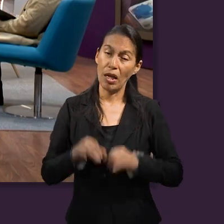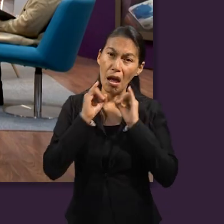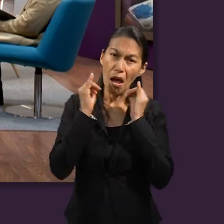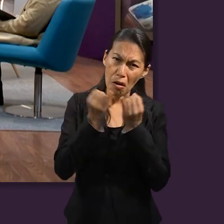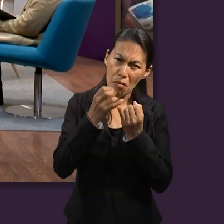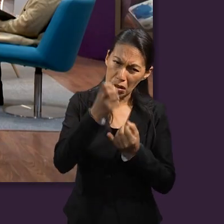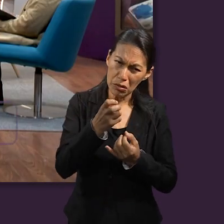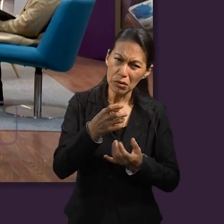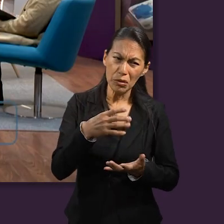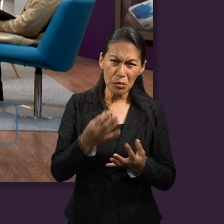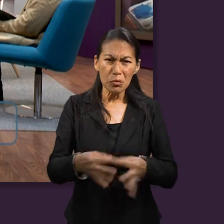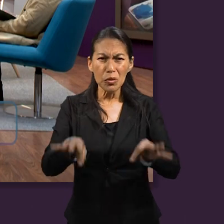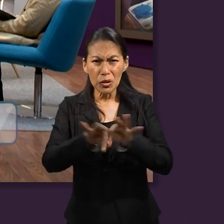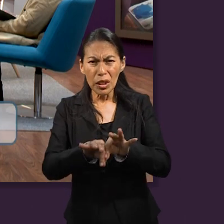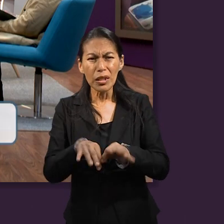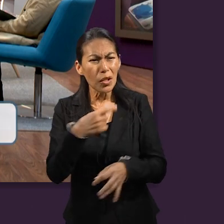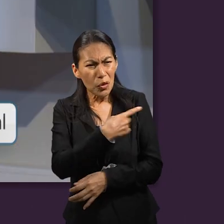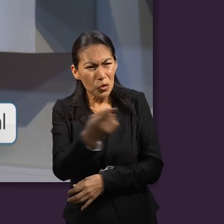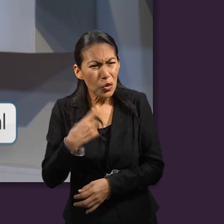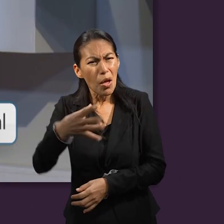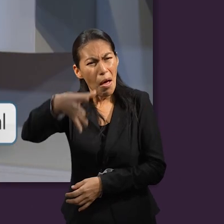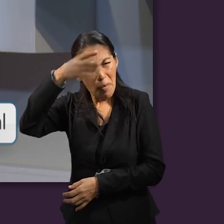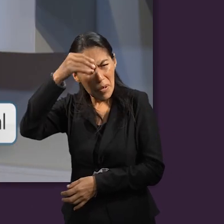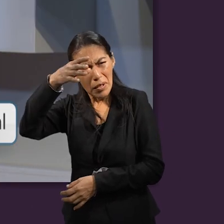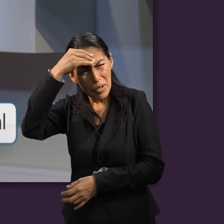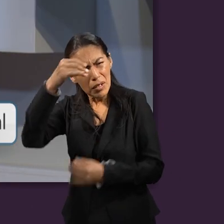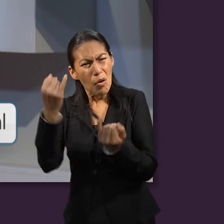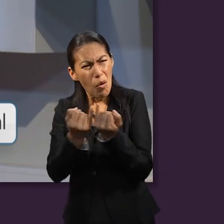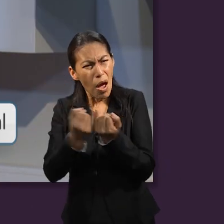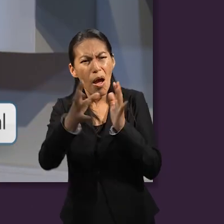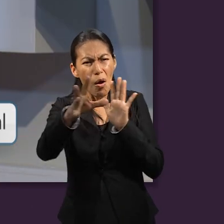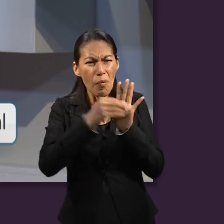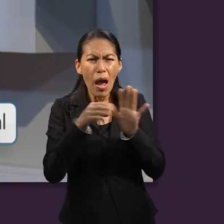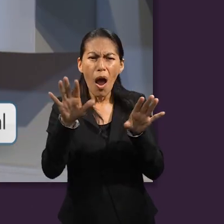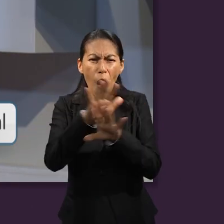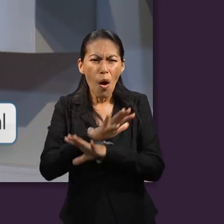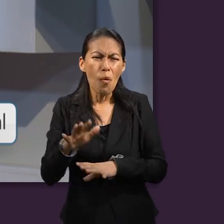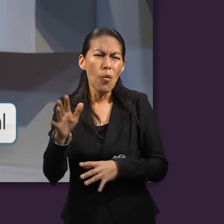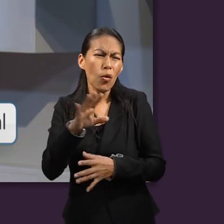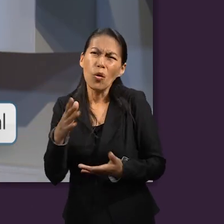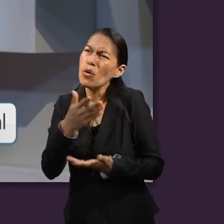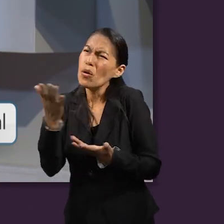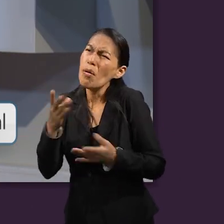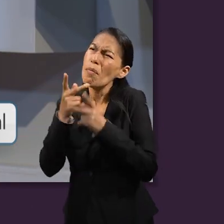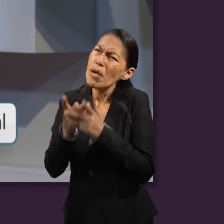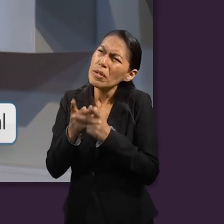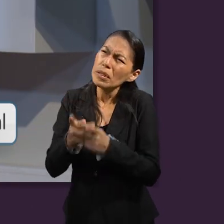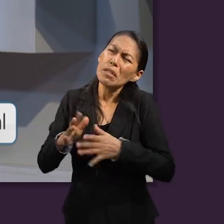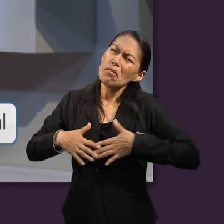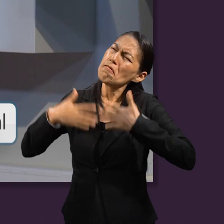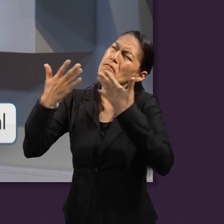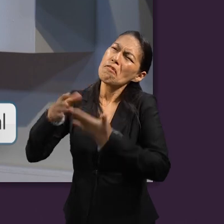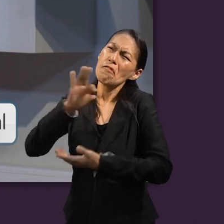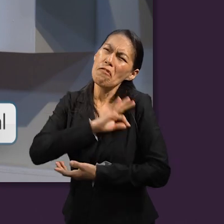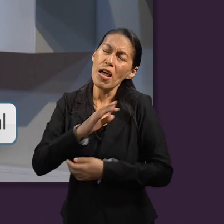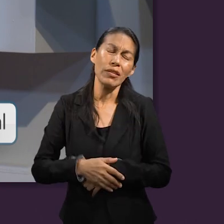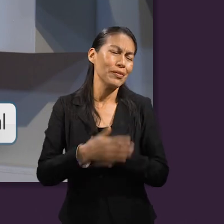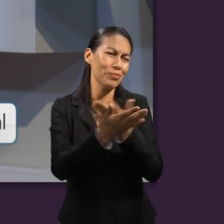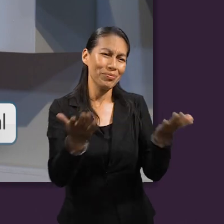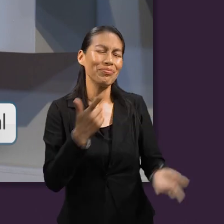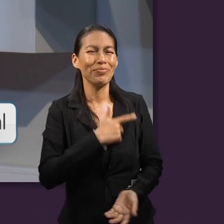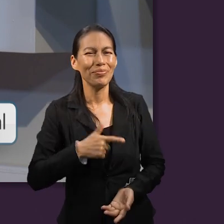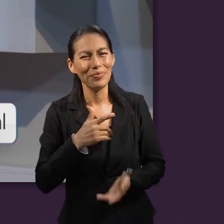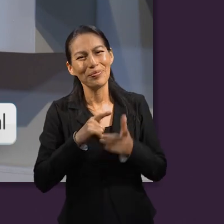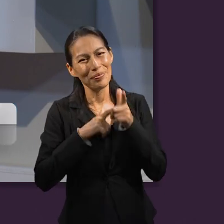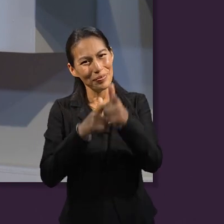sabática podemos obtener esto de jacob esperar la justicia de dios a pesar de la adversidad muchísimas gracias por haber estado con nosotros